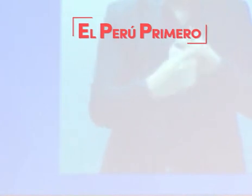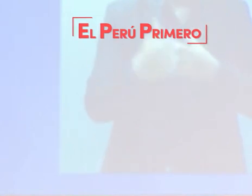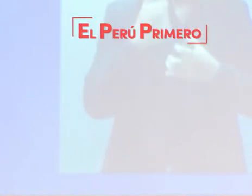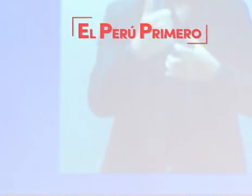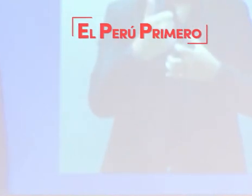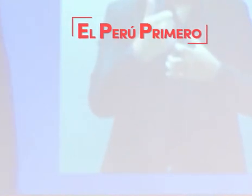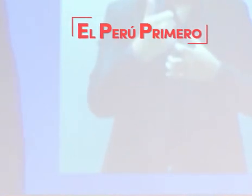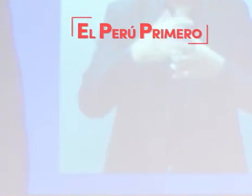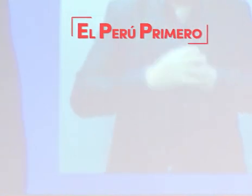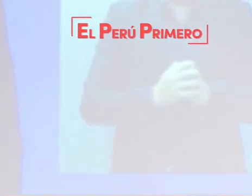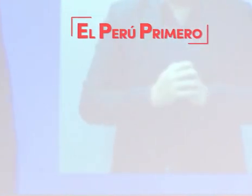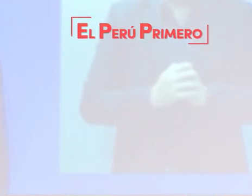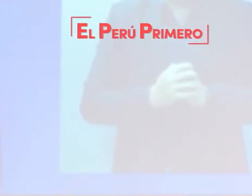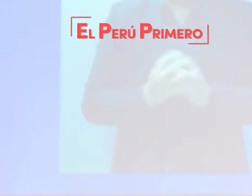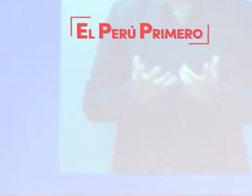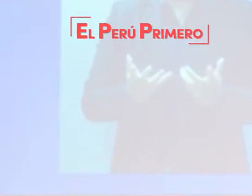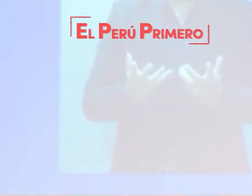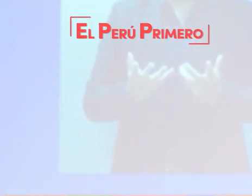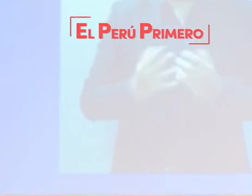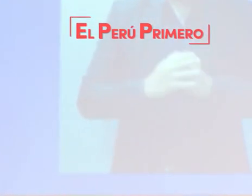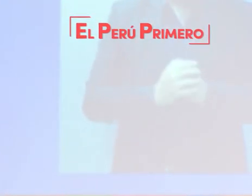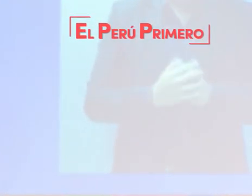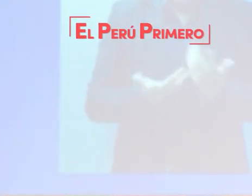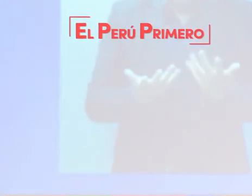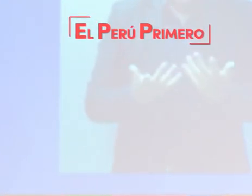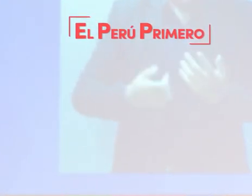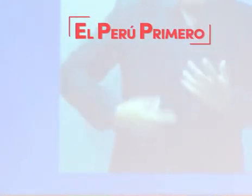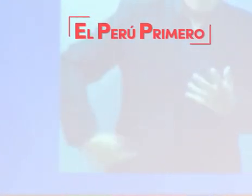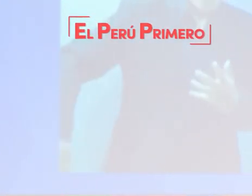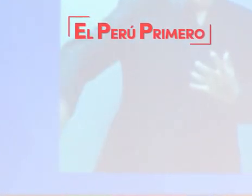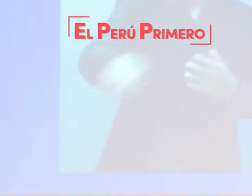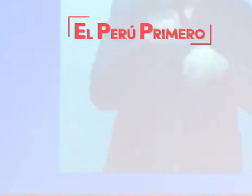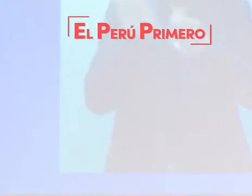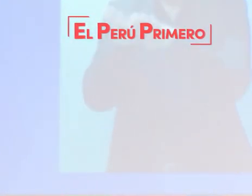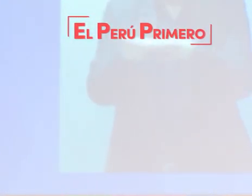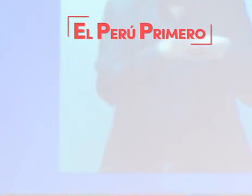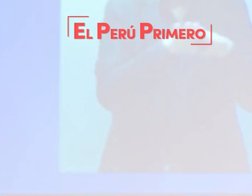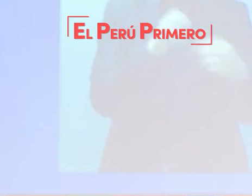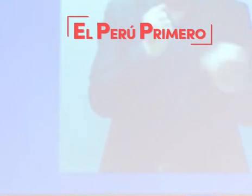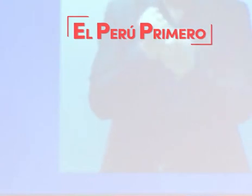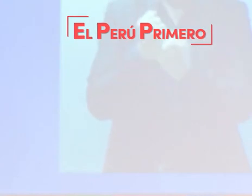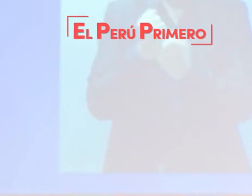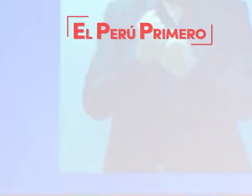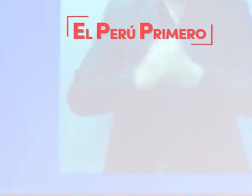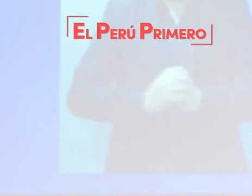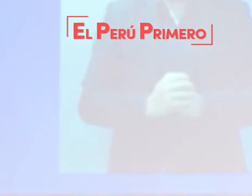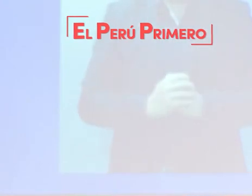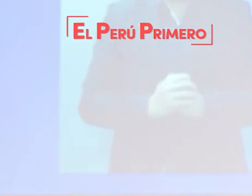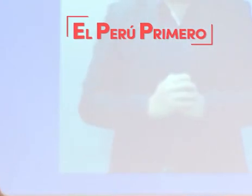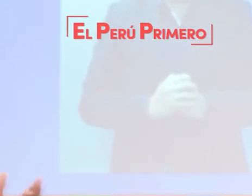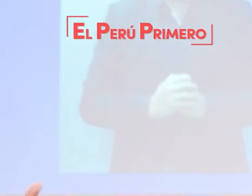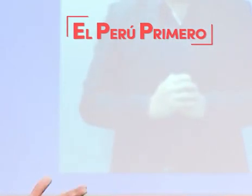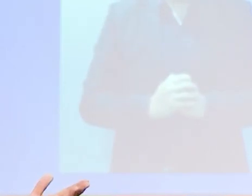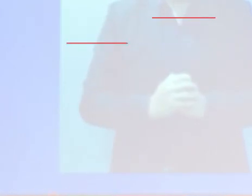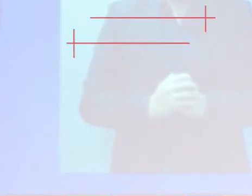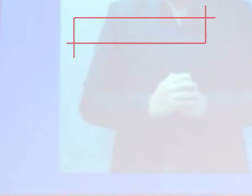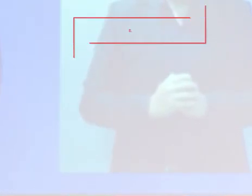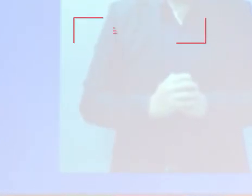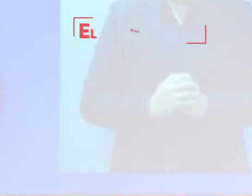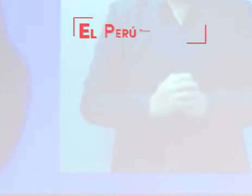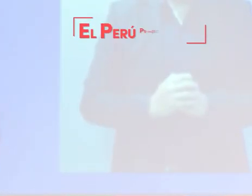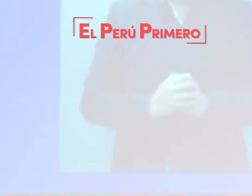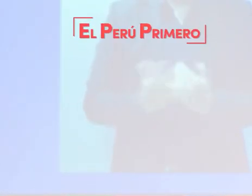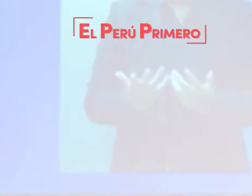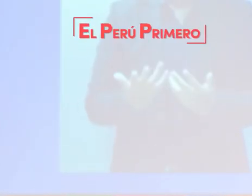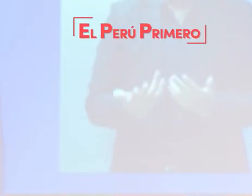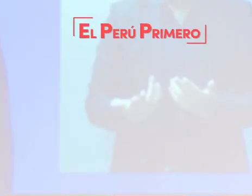estas personas de nuestro país que lo requieren solamente depende del